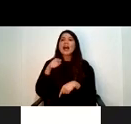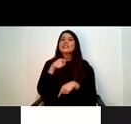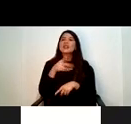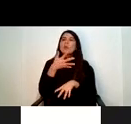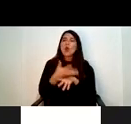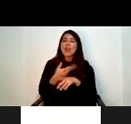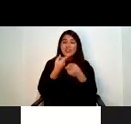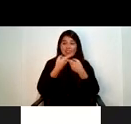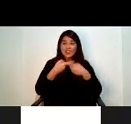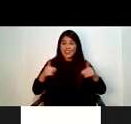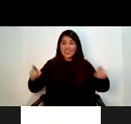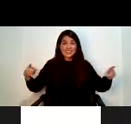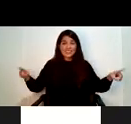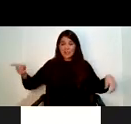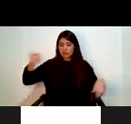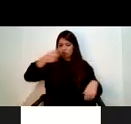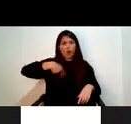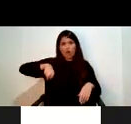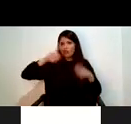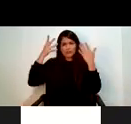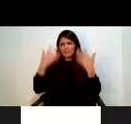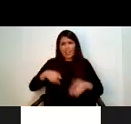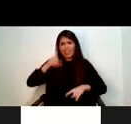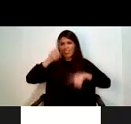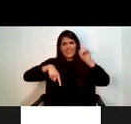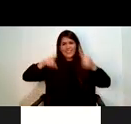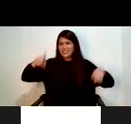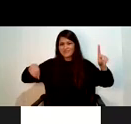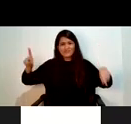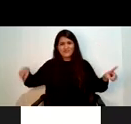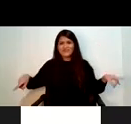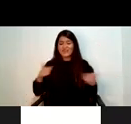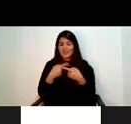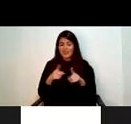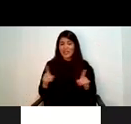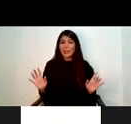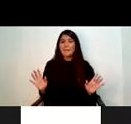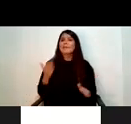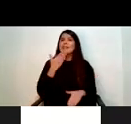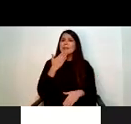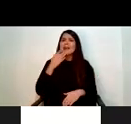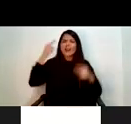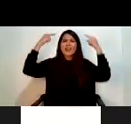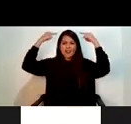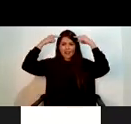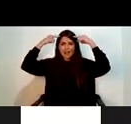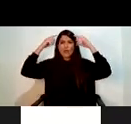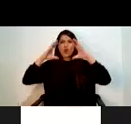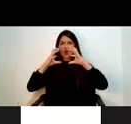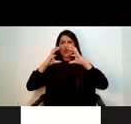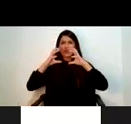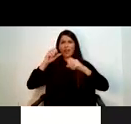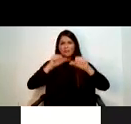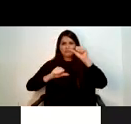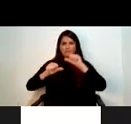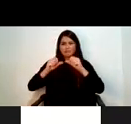hay diversidad, somos todos diversos en distintos aspectos, también neurológicamente. y también